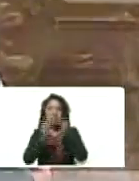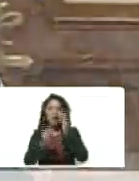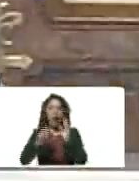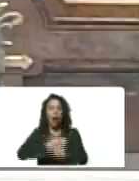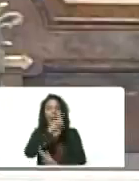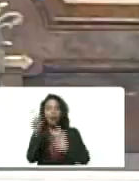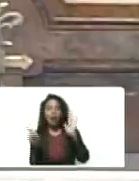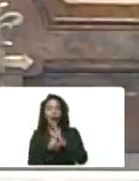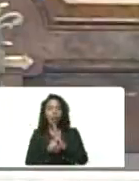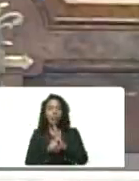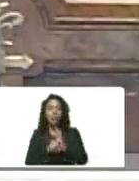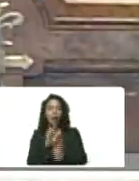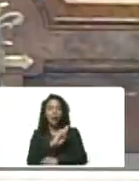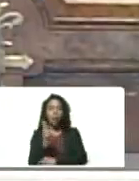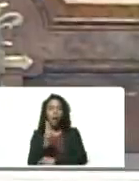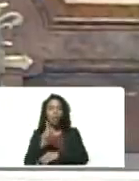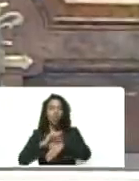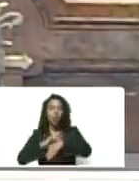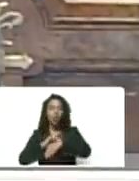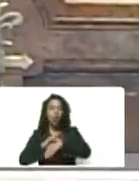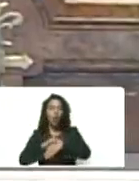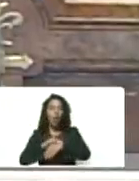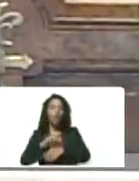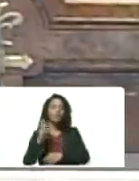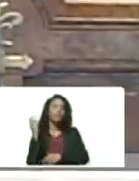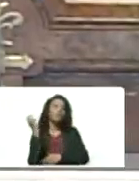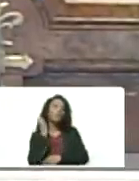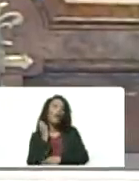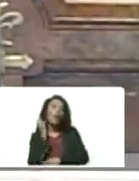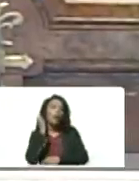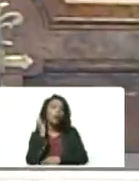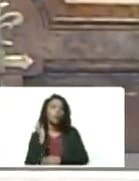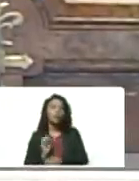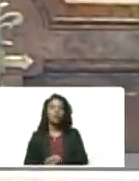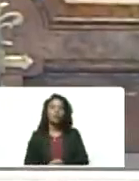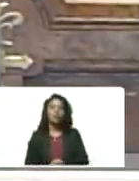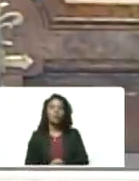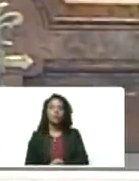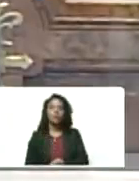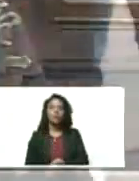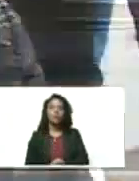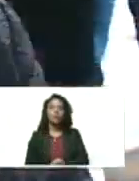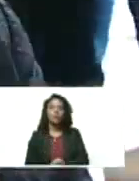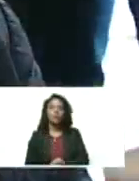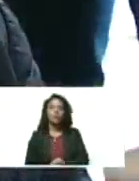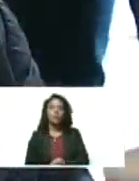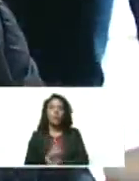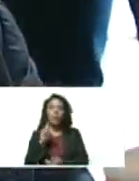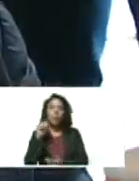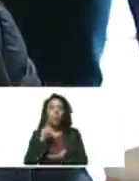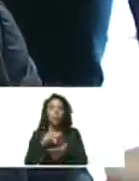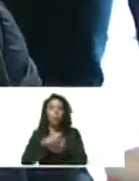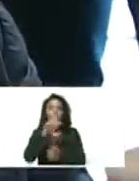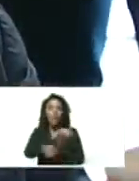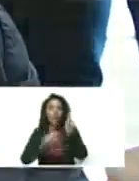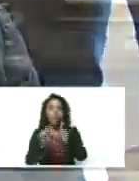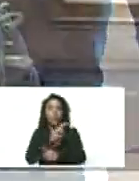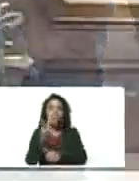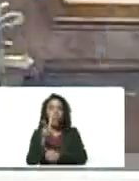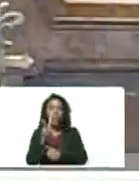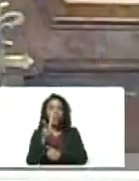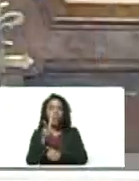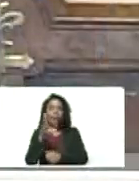república doctor tarek william saab se encuentra presente la vicepresidenta ejecutiva